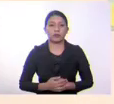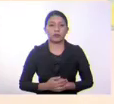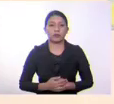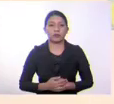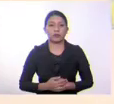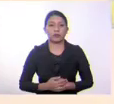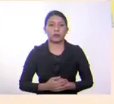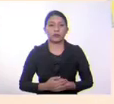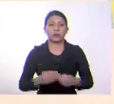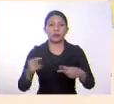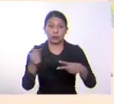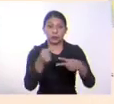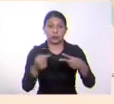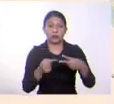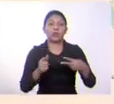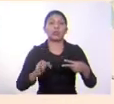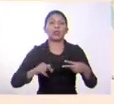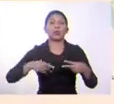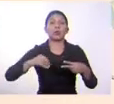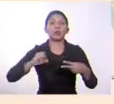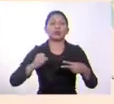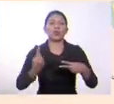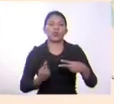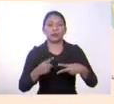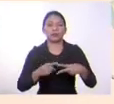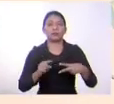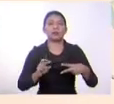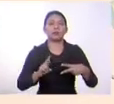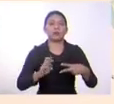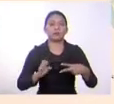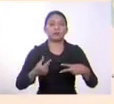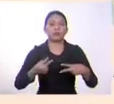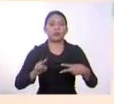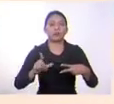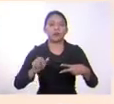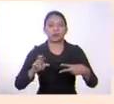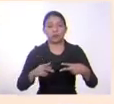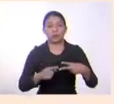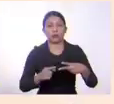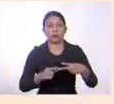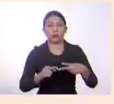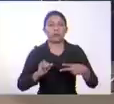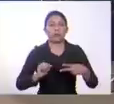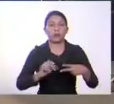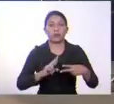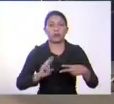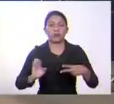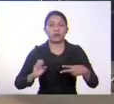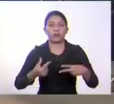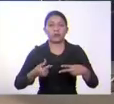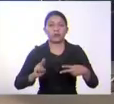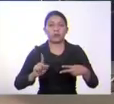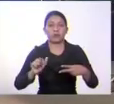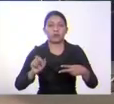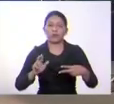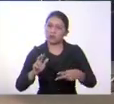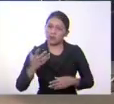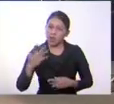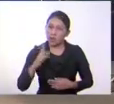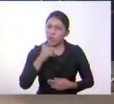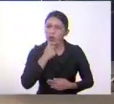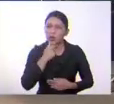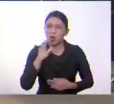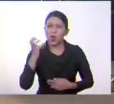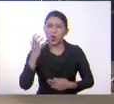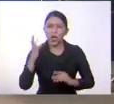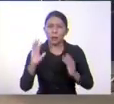tenemos que los tipos pueden ser estos dos, regular e irregular. Así es. Veo otros dos que tienen como parecidos los colores. Sí,